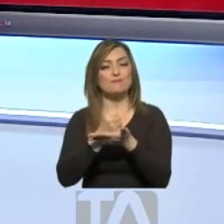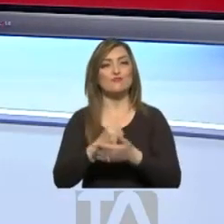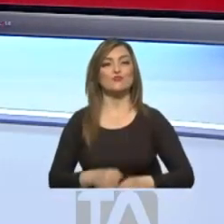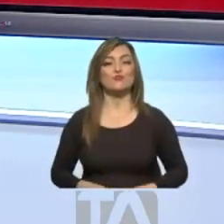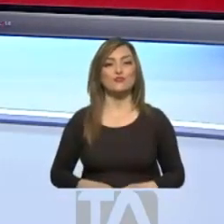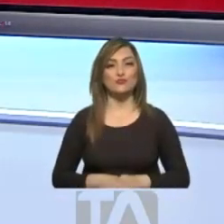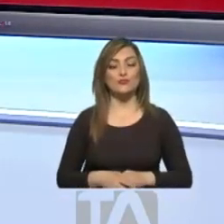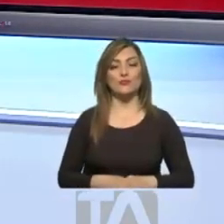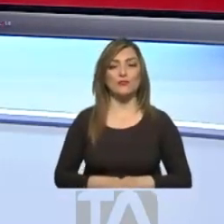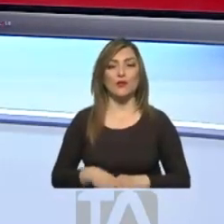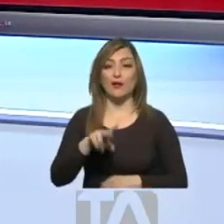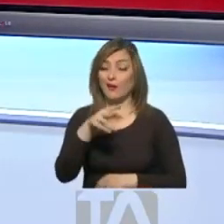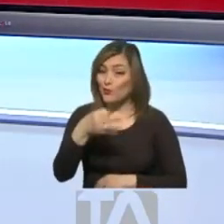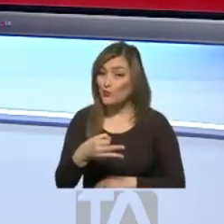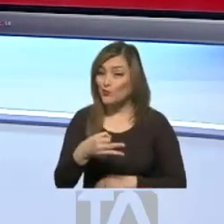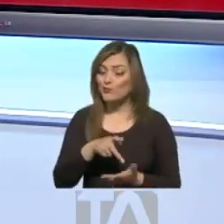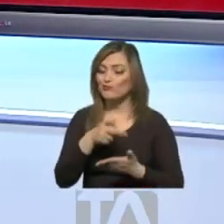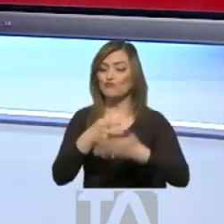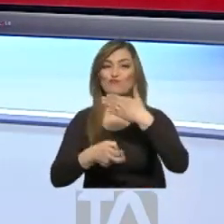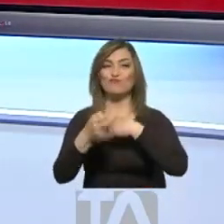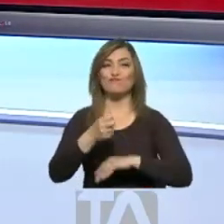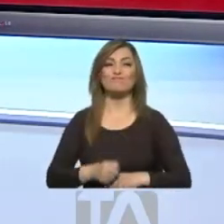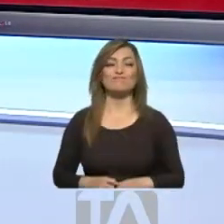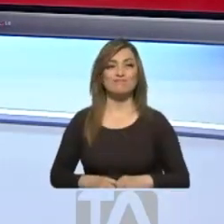vehículo y si no lo cumple, deberá pagar la multa.